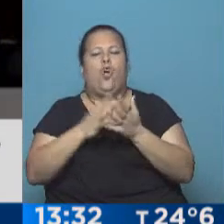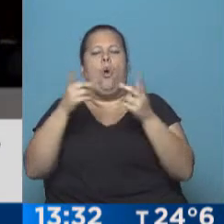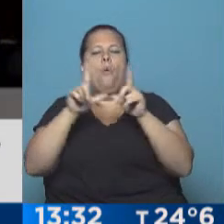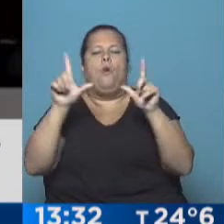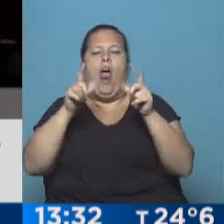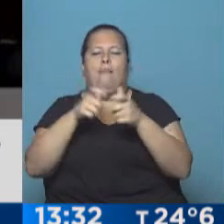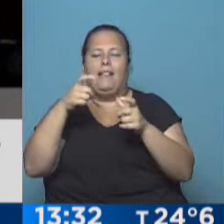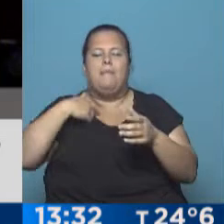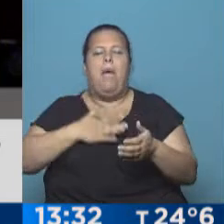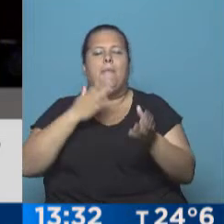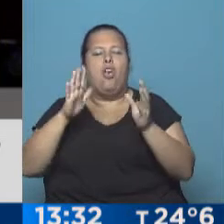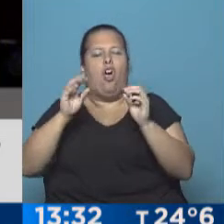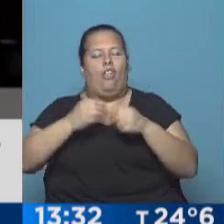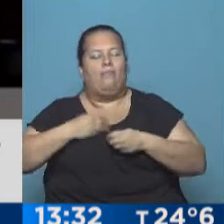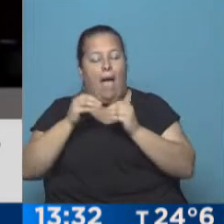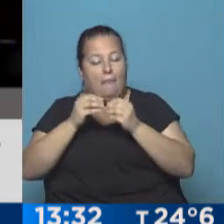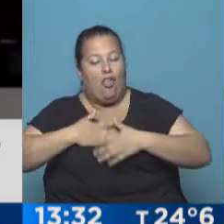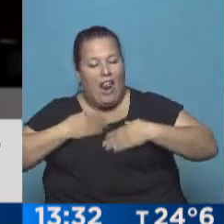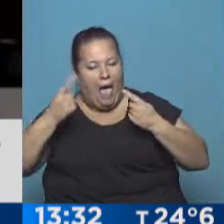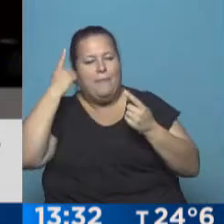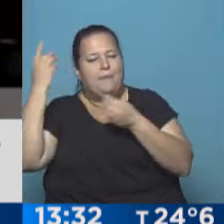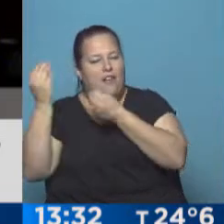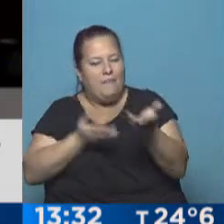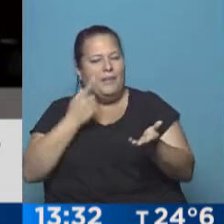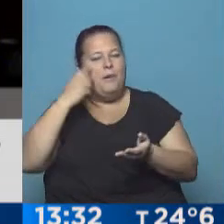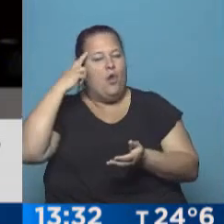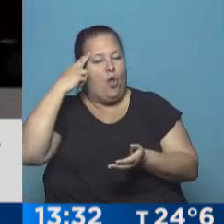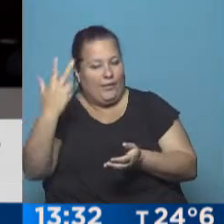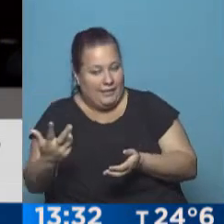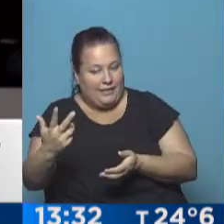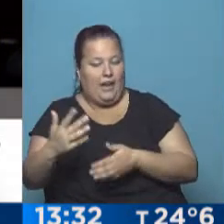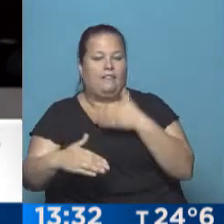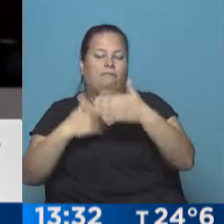televisión El Es Amigo del Alma, que fueron casi los primeros invitados en el 93.